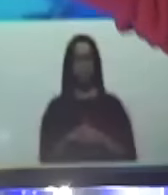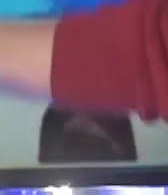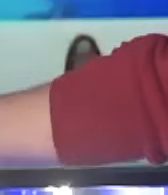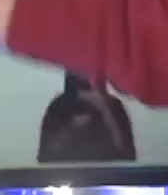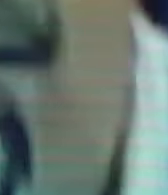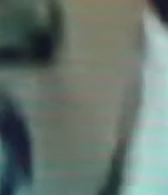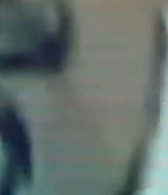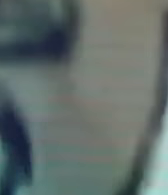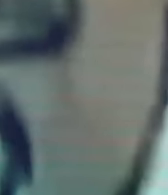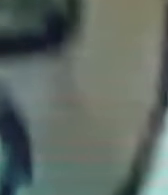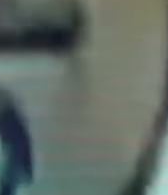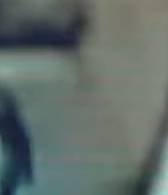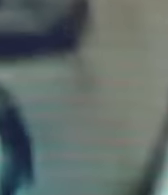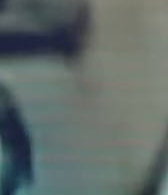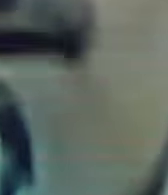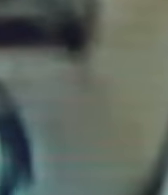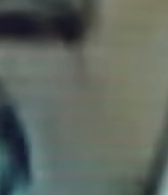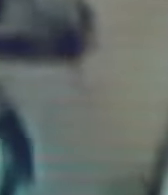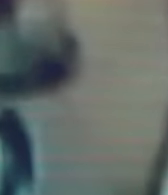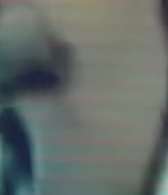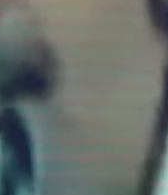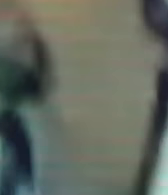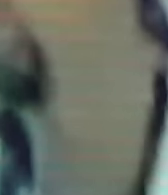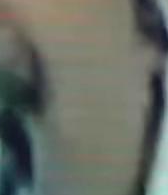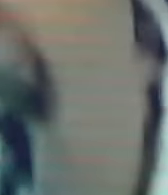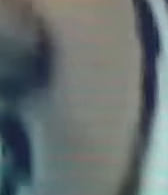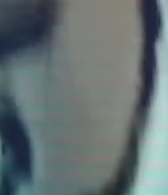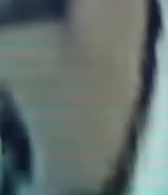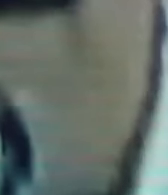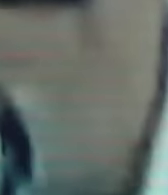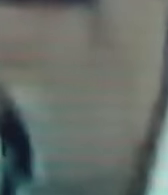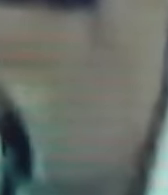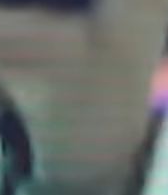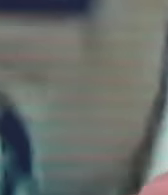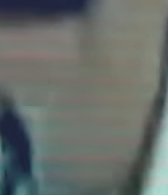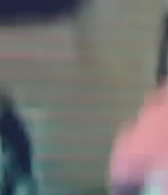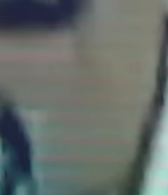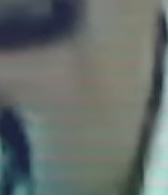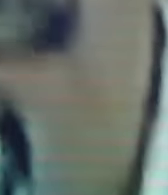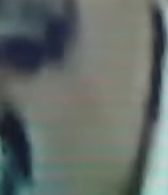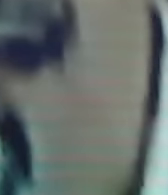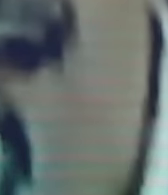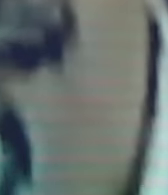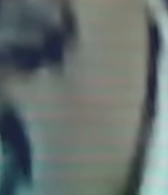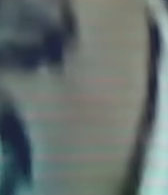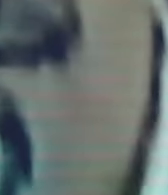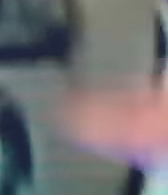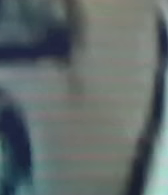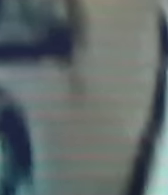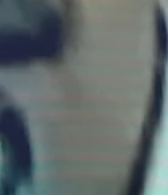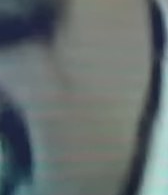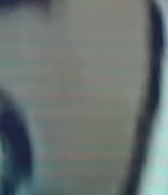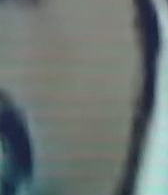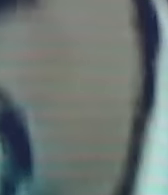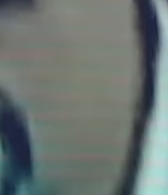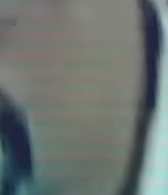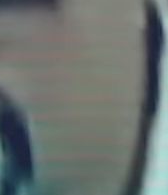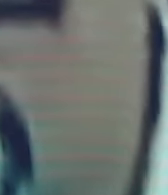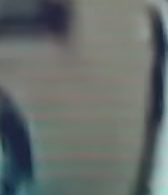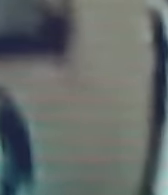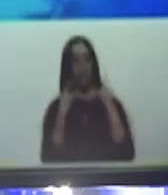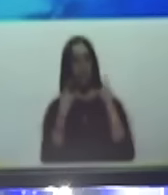que no hay ninguna aseveración ante supuestamente un buen acuerdo, una época dorada. Y luego viene el efecto garra, que es quitarle y sacarle al